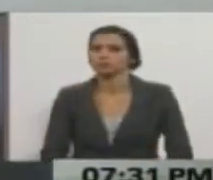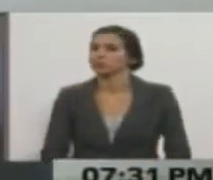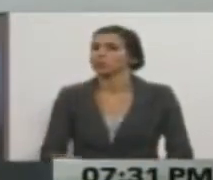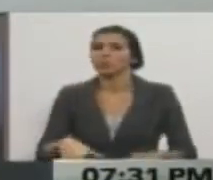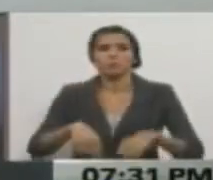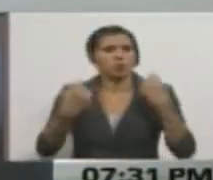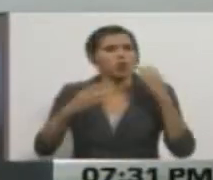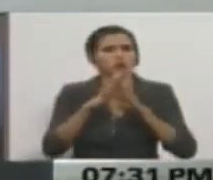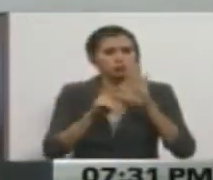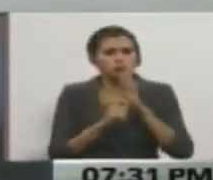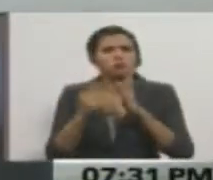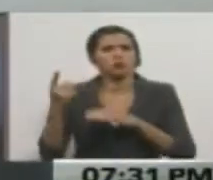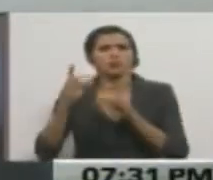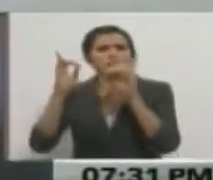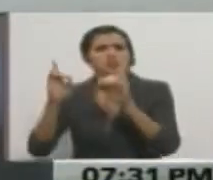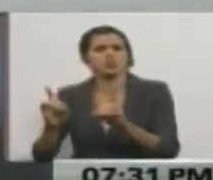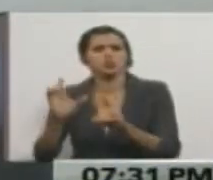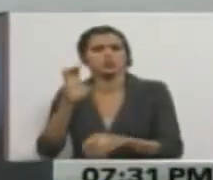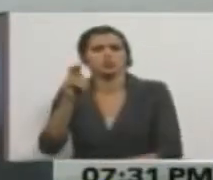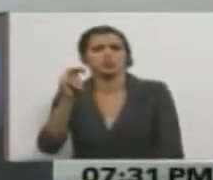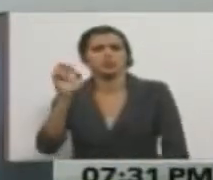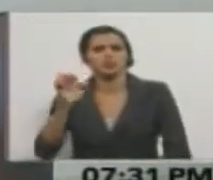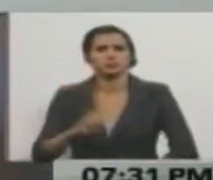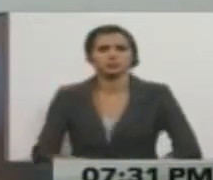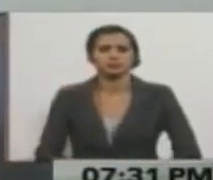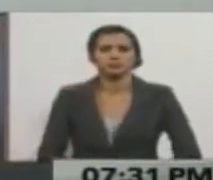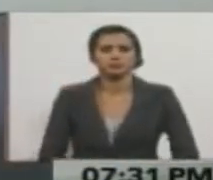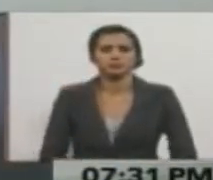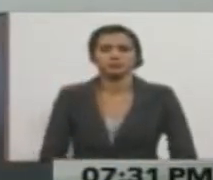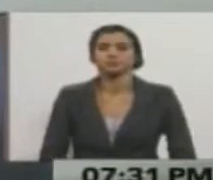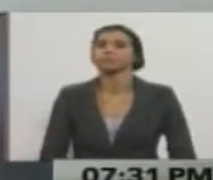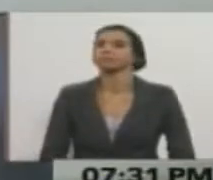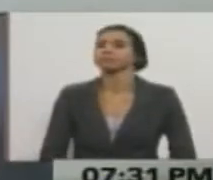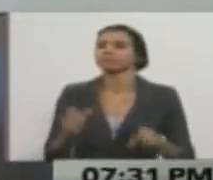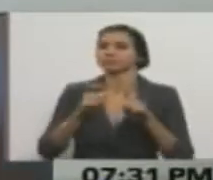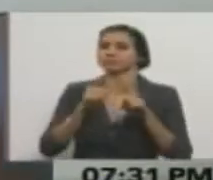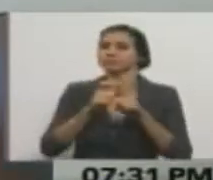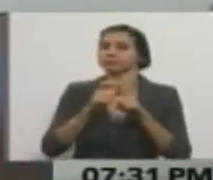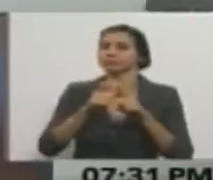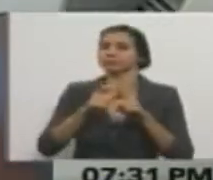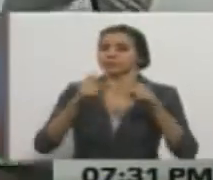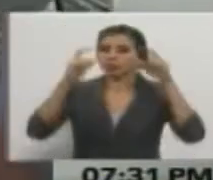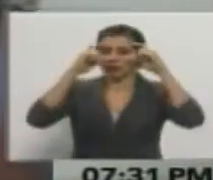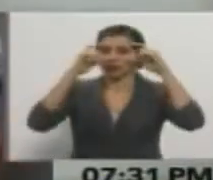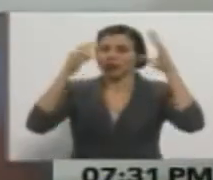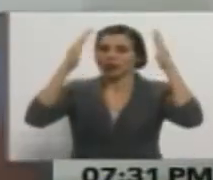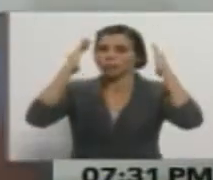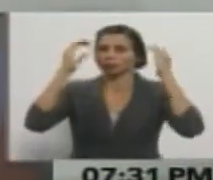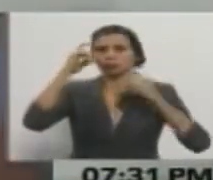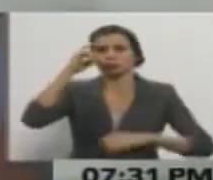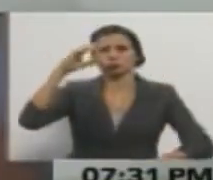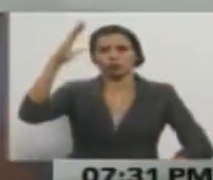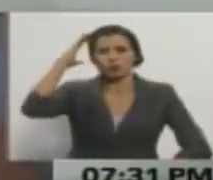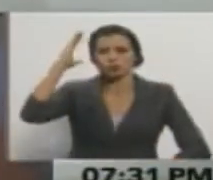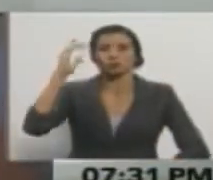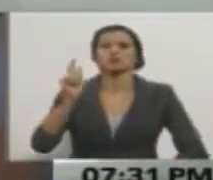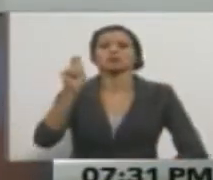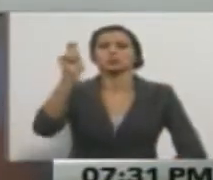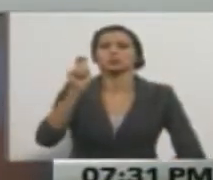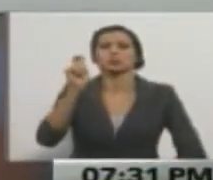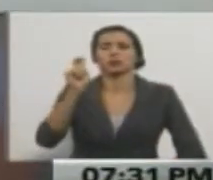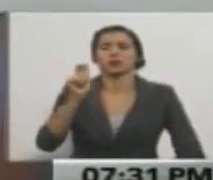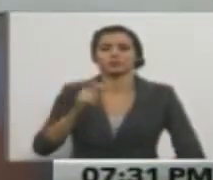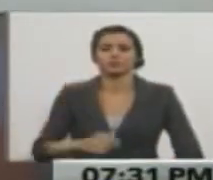hecho el Consejo Nacional. Palabras pues, de el diputado